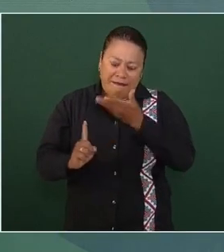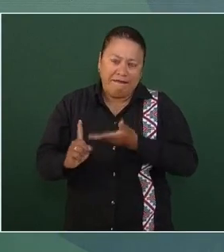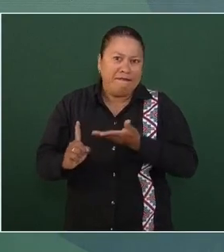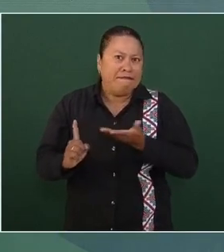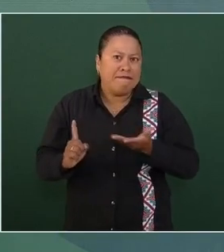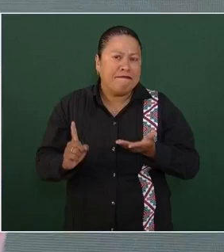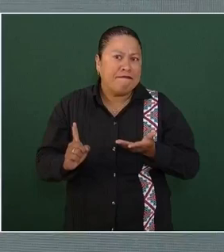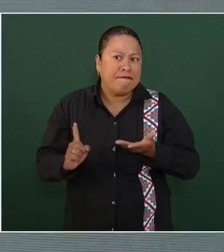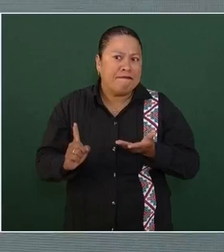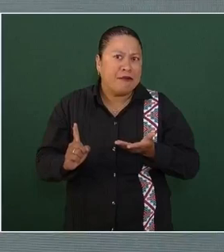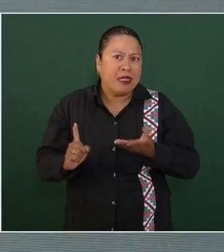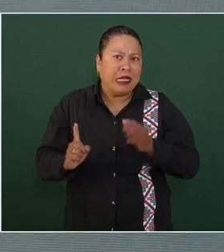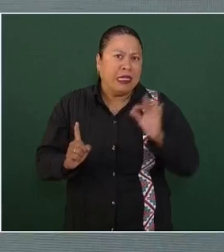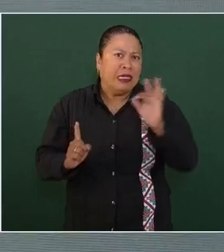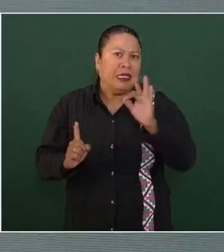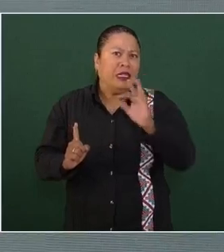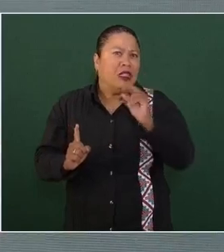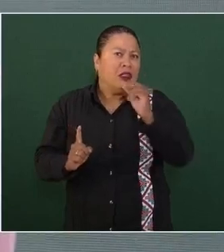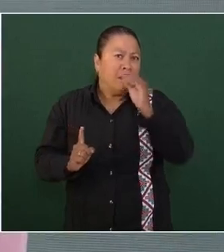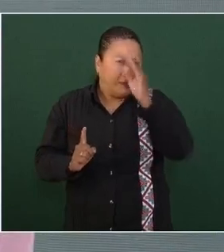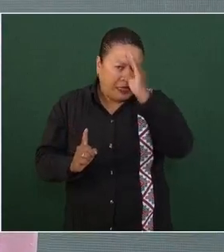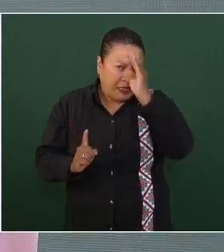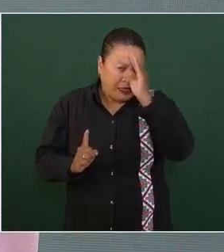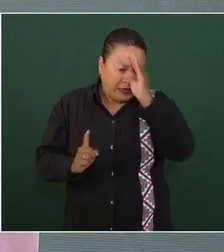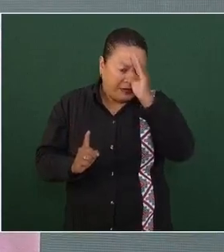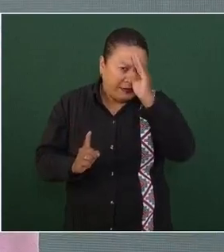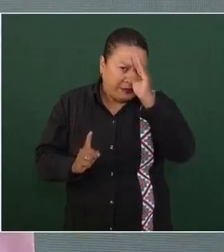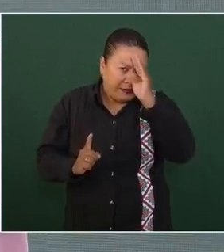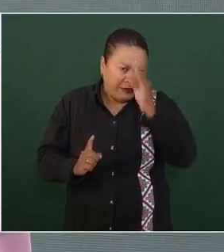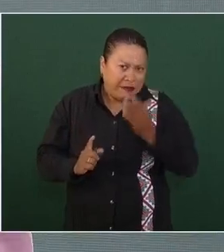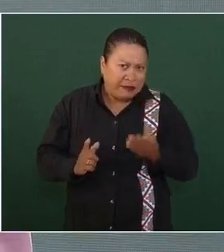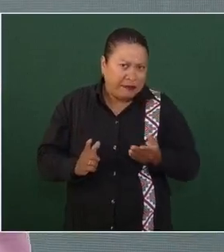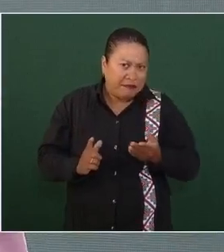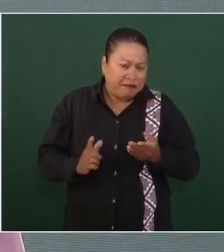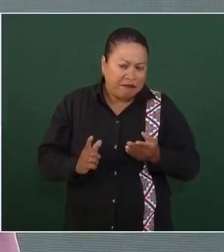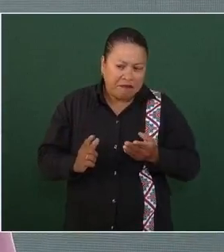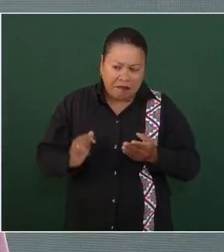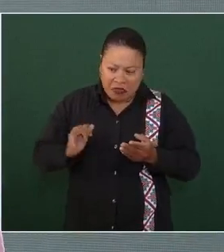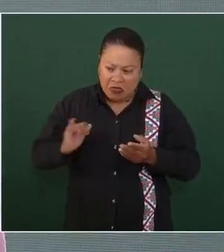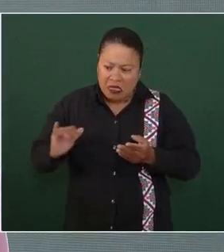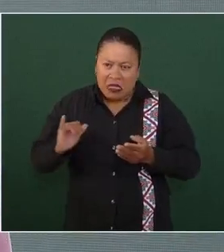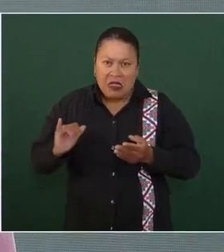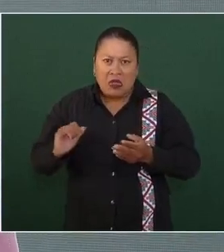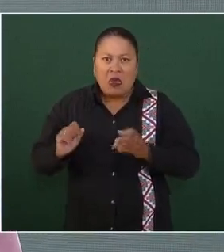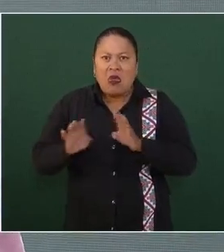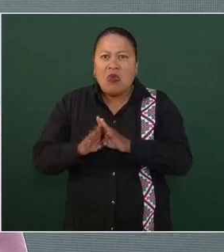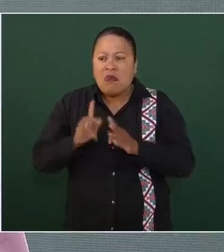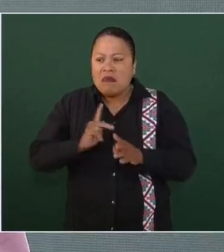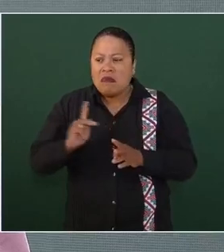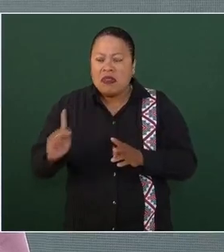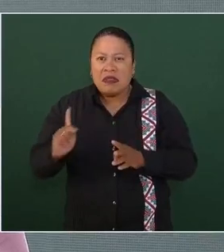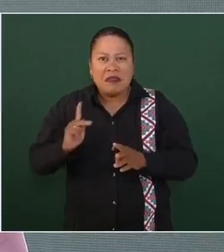no pensara no igual sino parecido